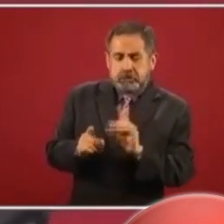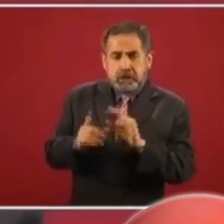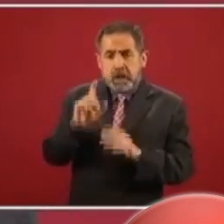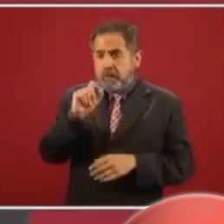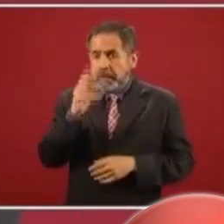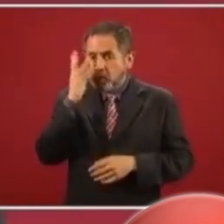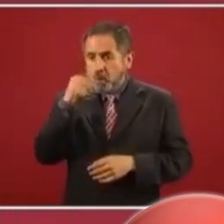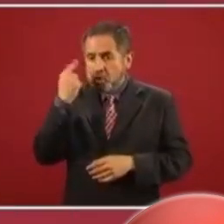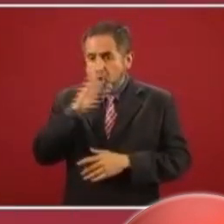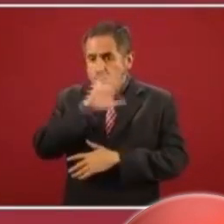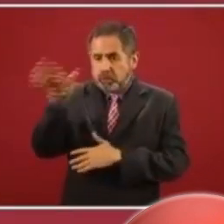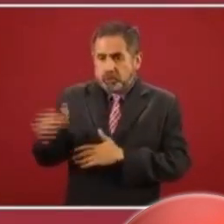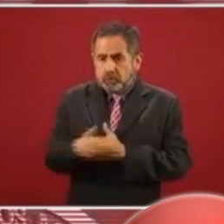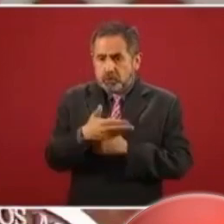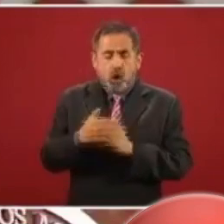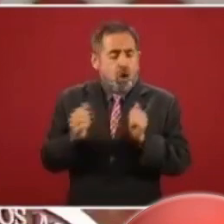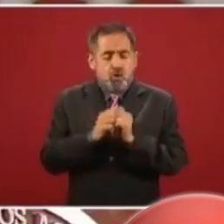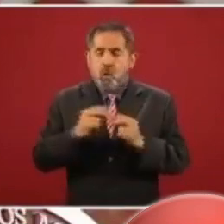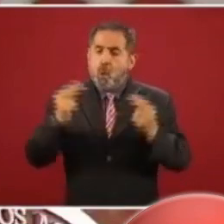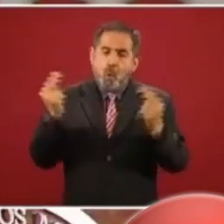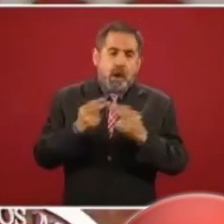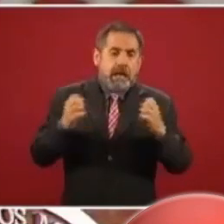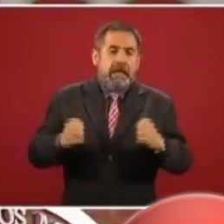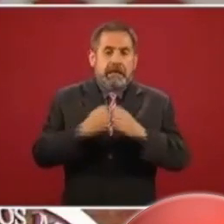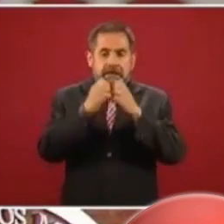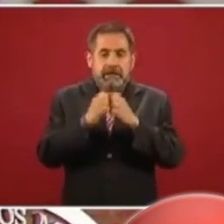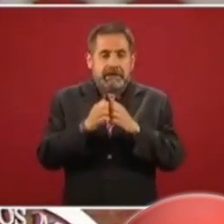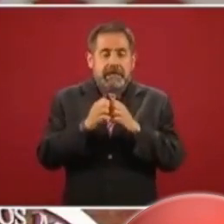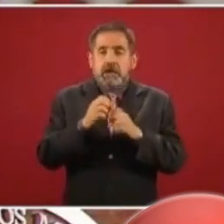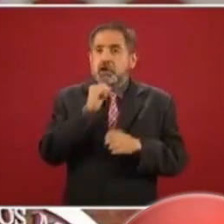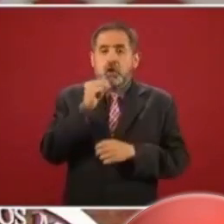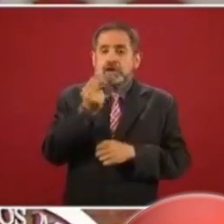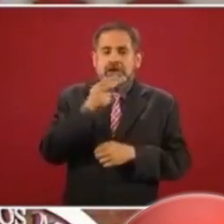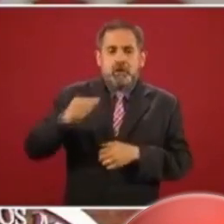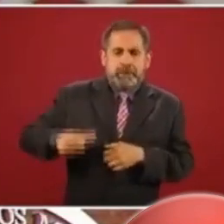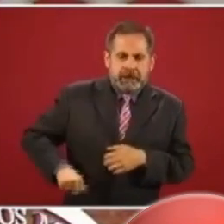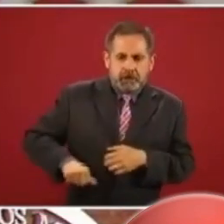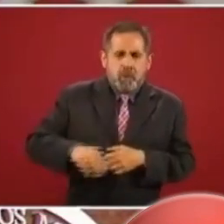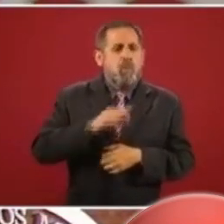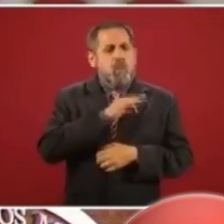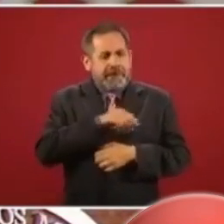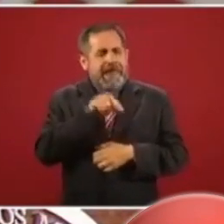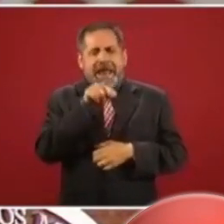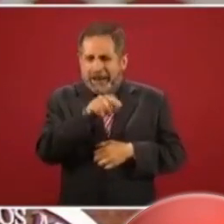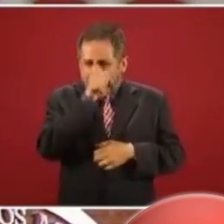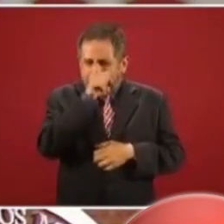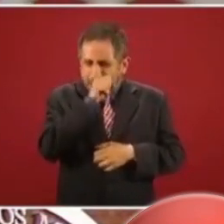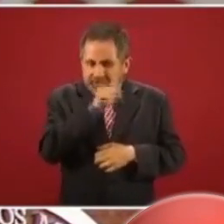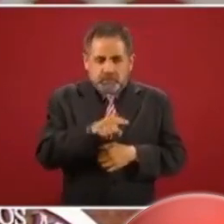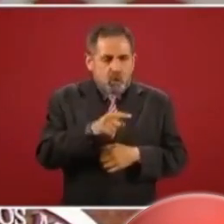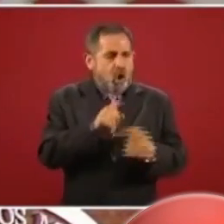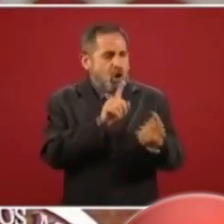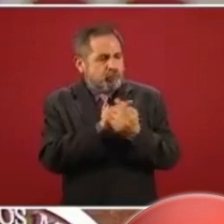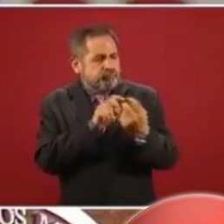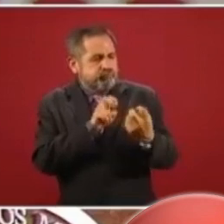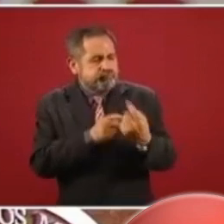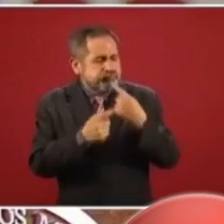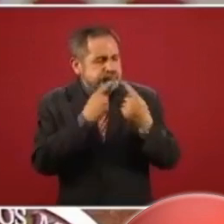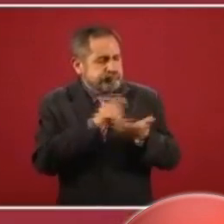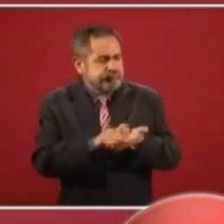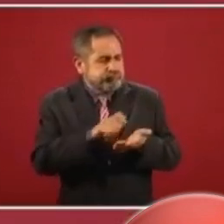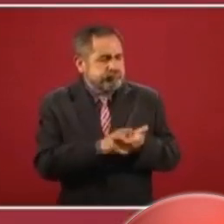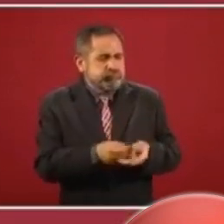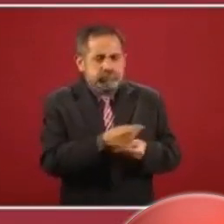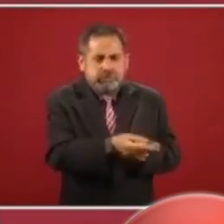24 horas urgencias no quirúrgicas, urgencias que se pueden resolver en la unidad. ¿Por qué es esto mejor? Por un